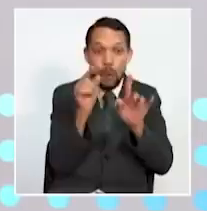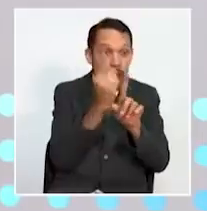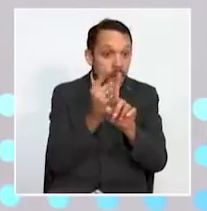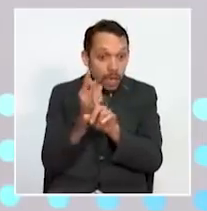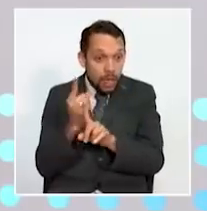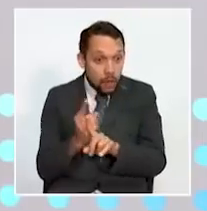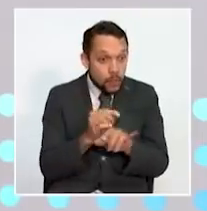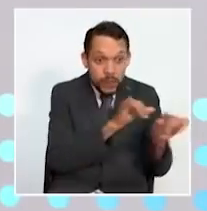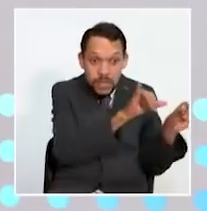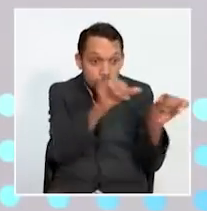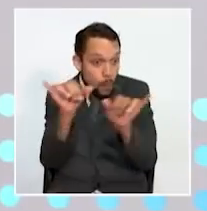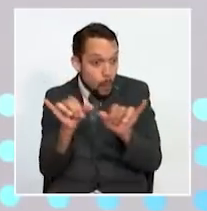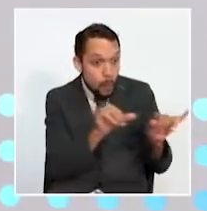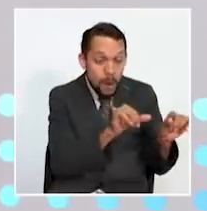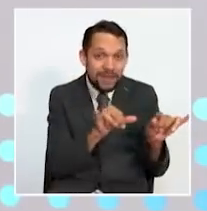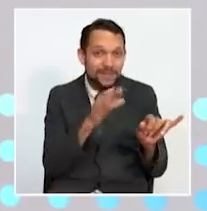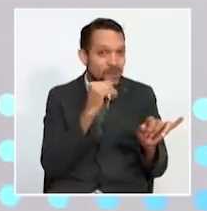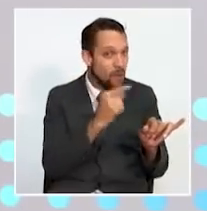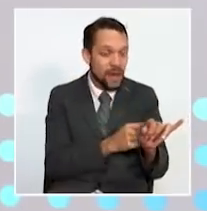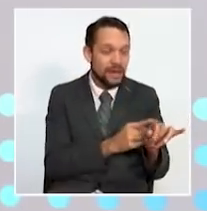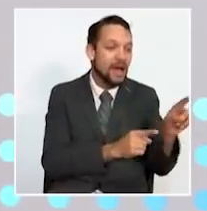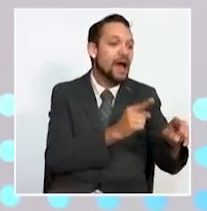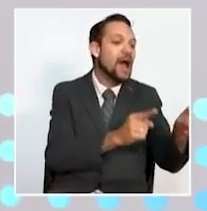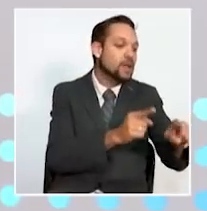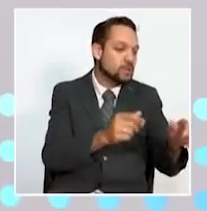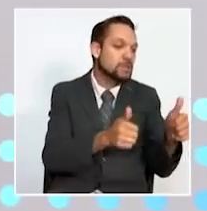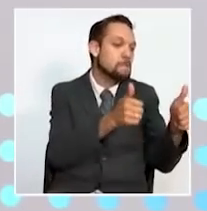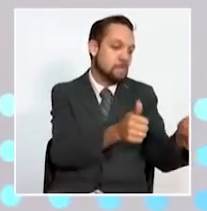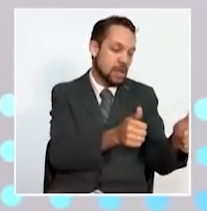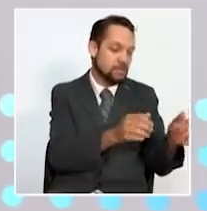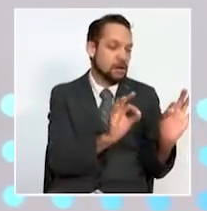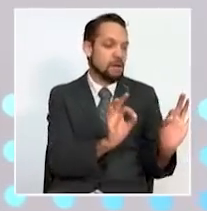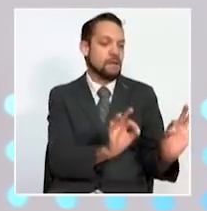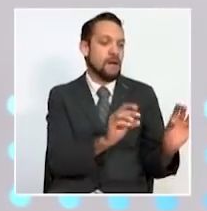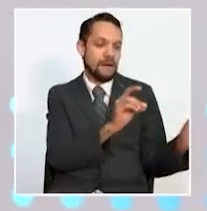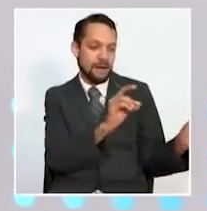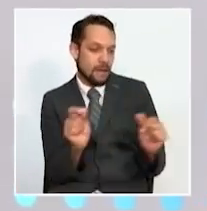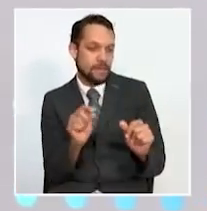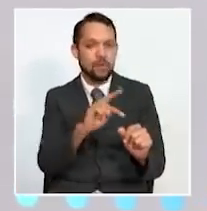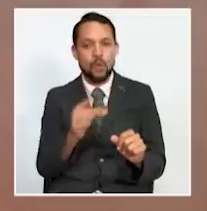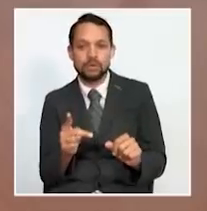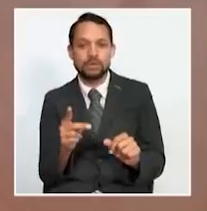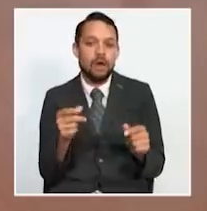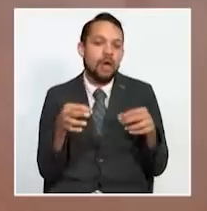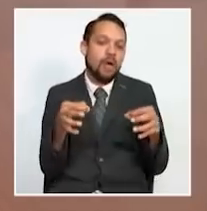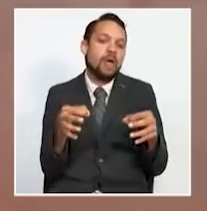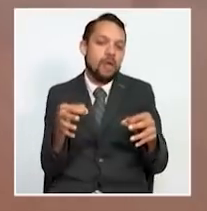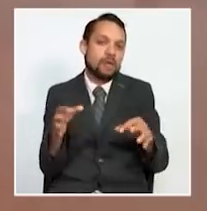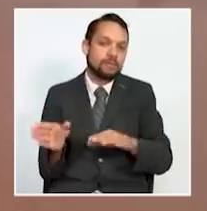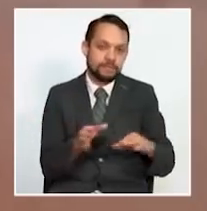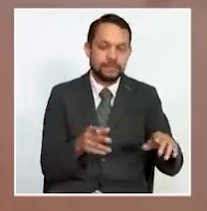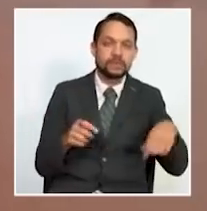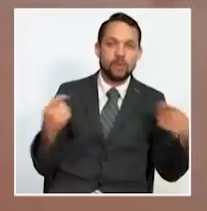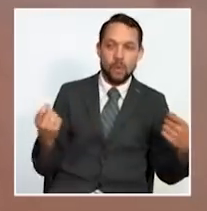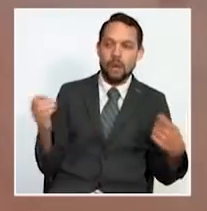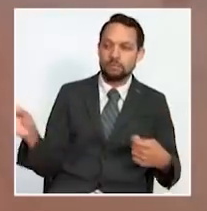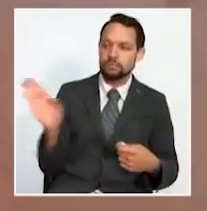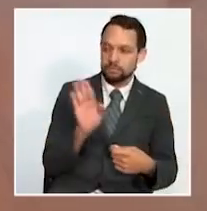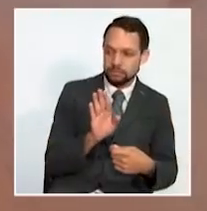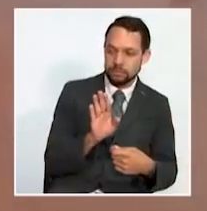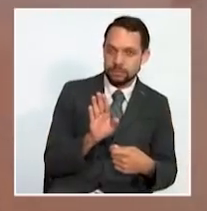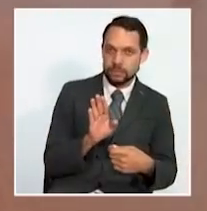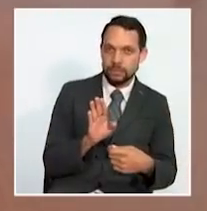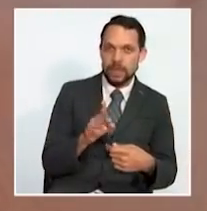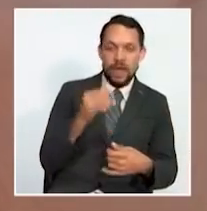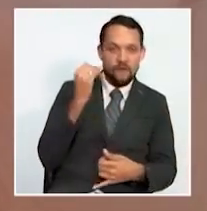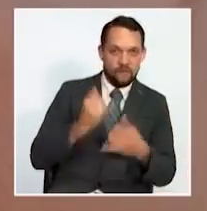pacientes que se recuperan muy rápido, hay pacientes que tienen un proceso mucho más lento. Vamos a ir a este corte de comerciales para redondear el